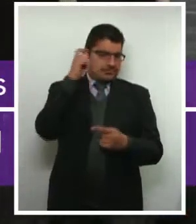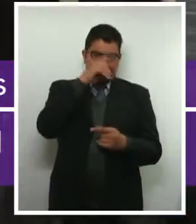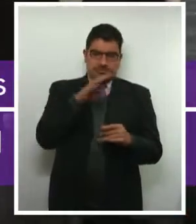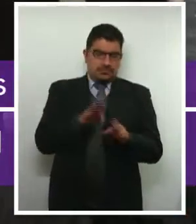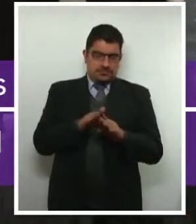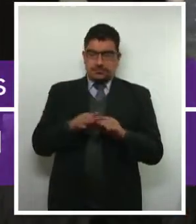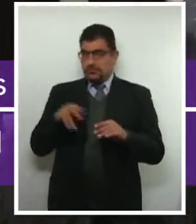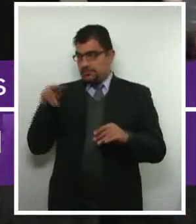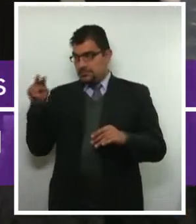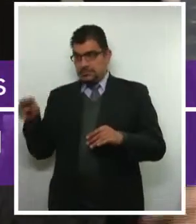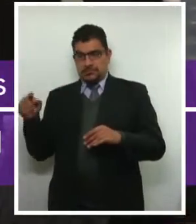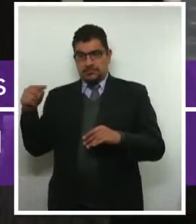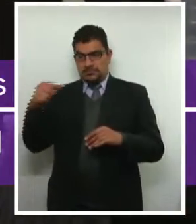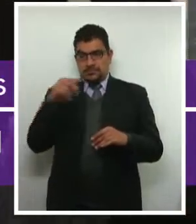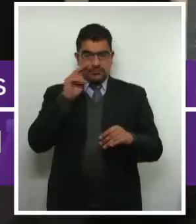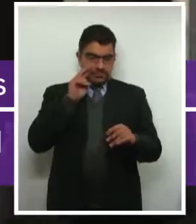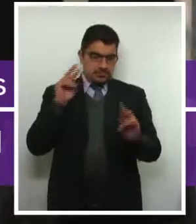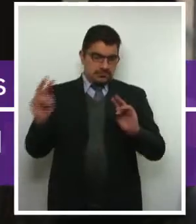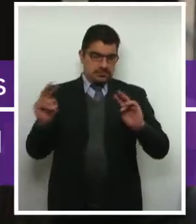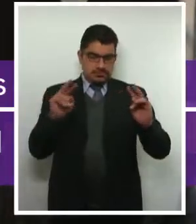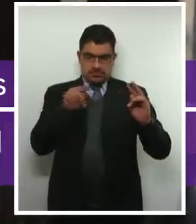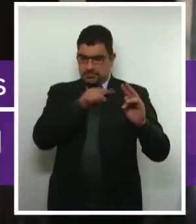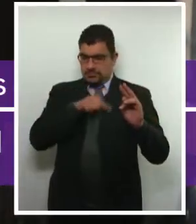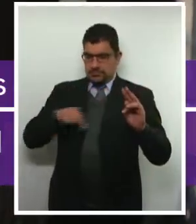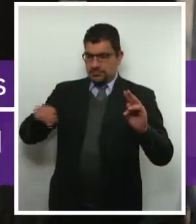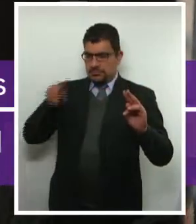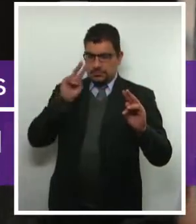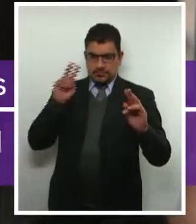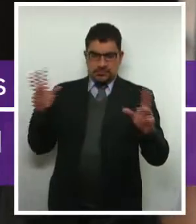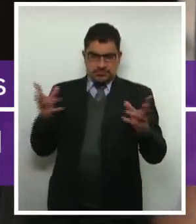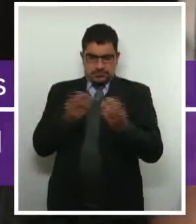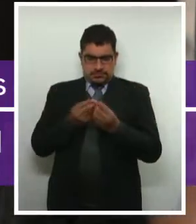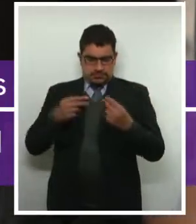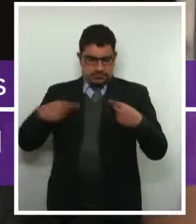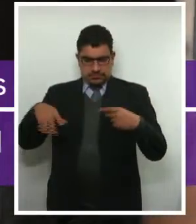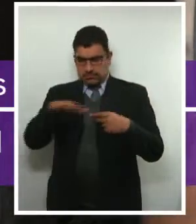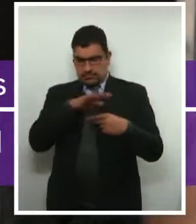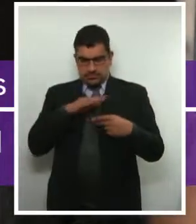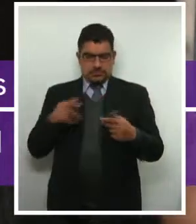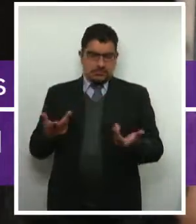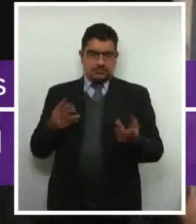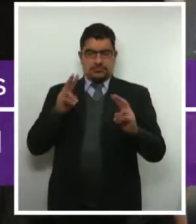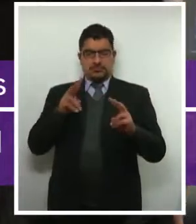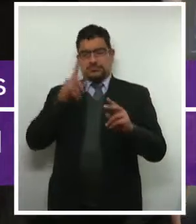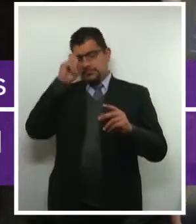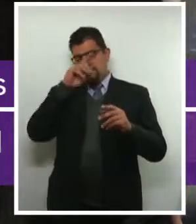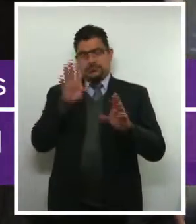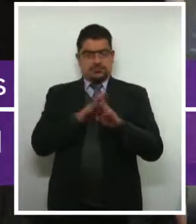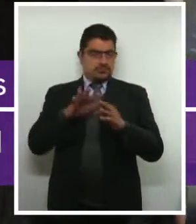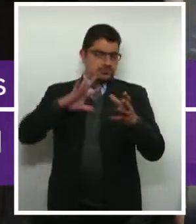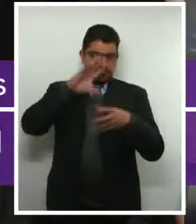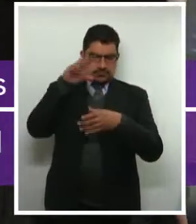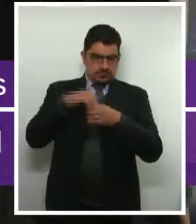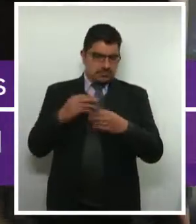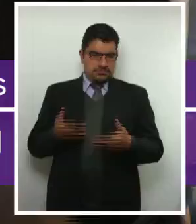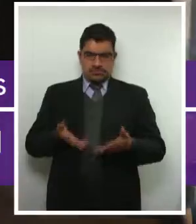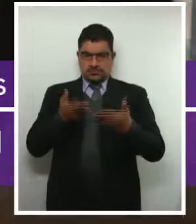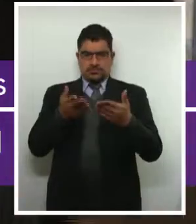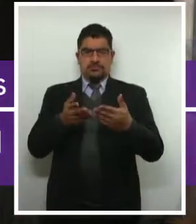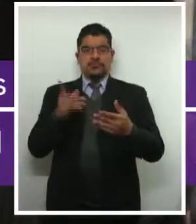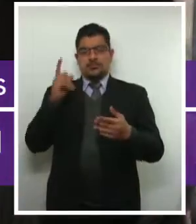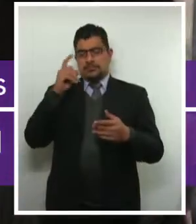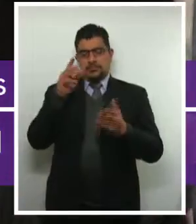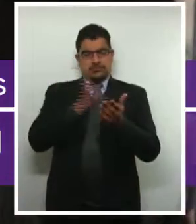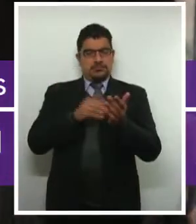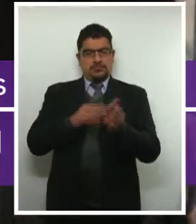concepción de cada uno de los 100 miembros de este constituyente. Es un documento que difícilmente nos